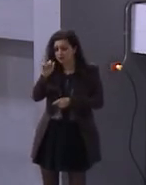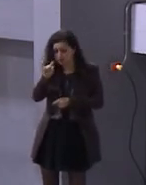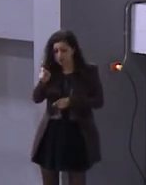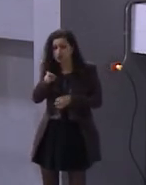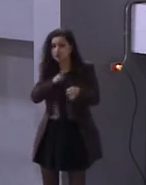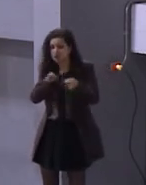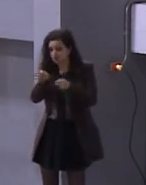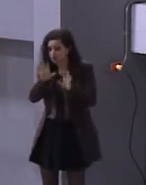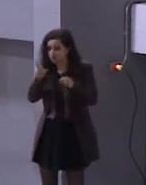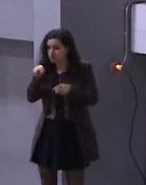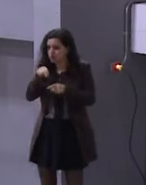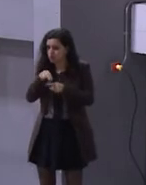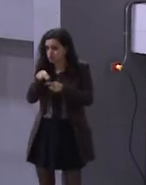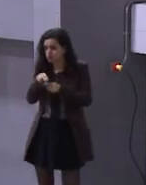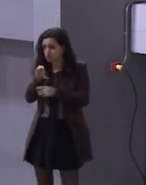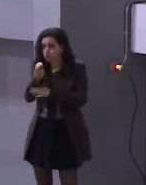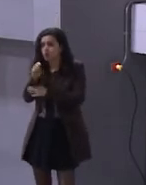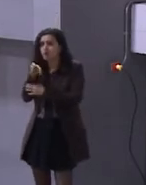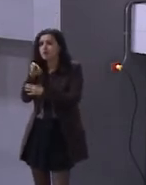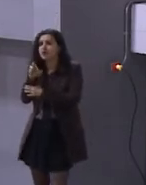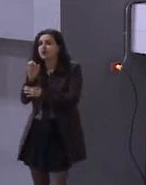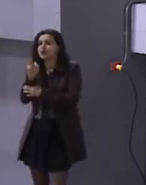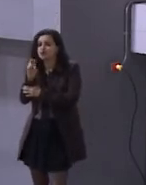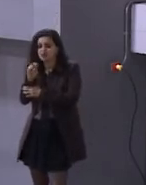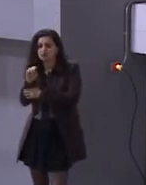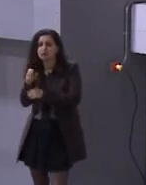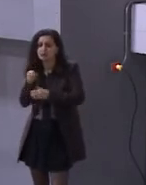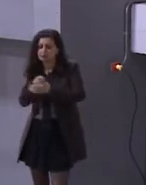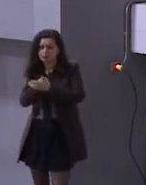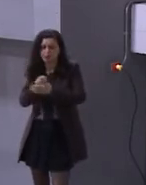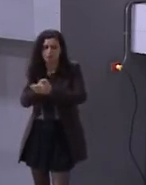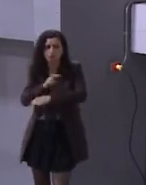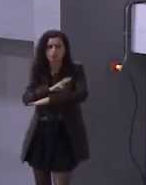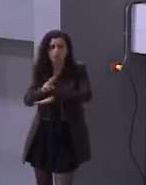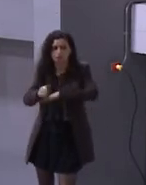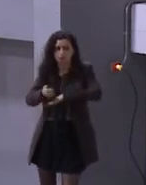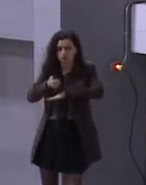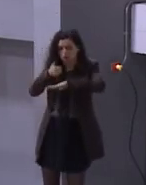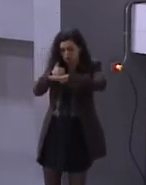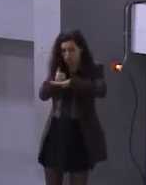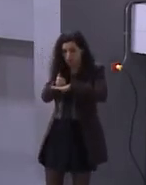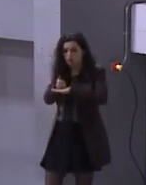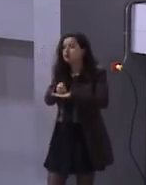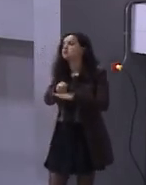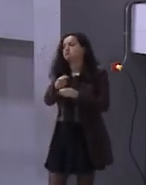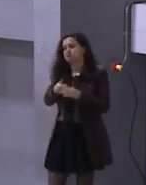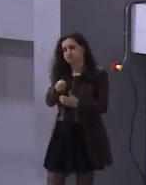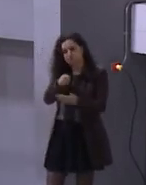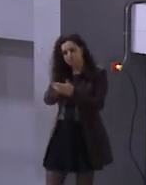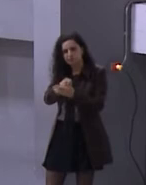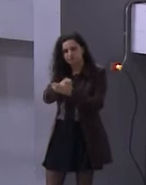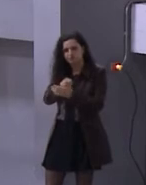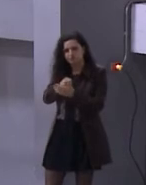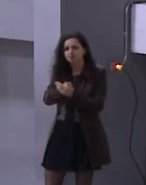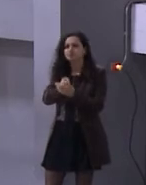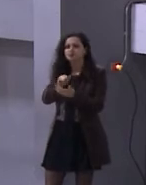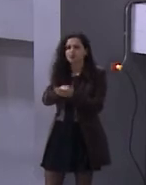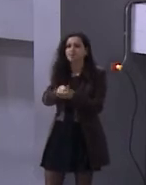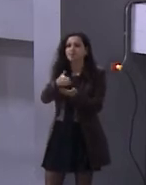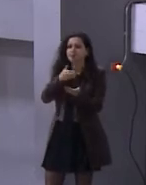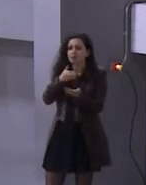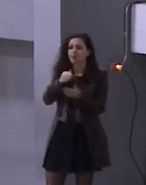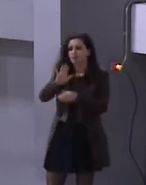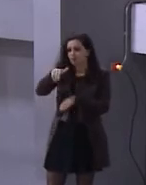de cooperativas, que fue una gestión que se hizo desde la vicerrectoría de gestión grandísima, precisamente para comprar el bus que